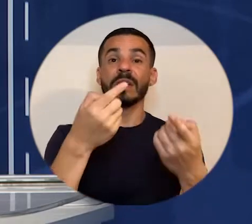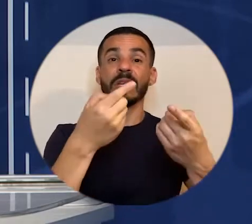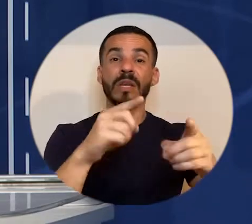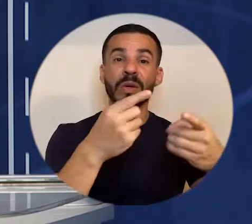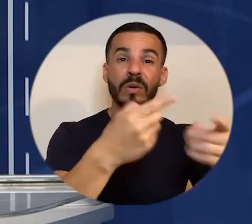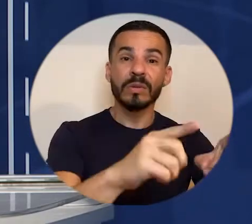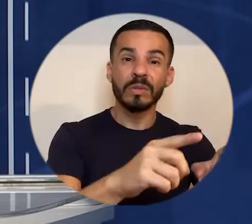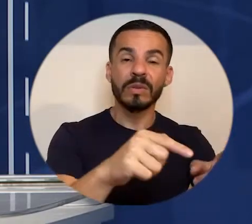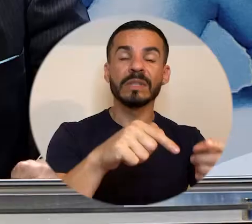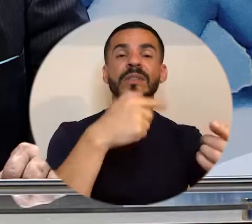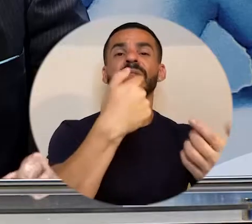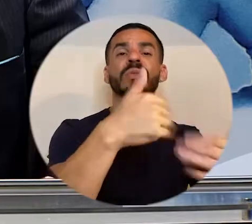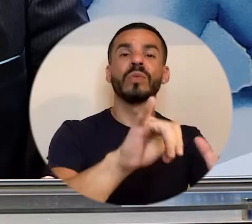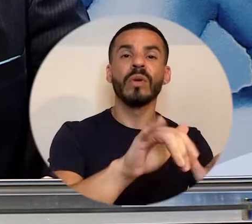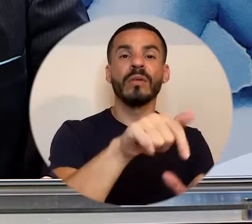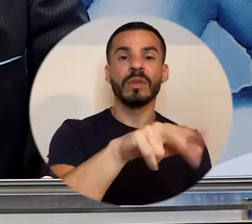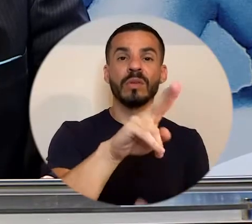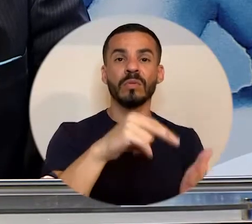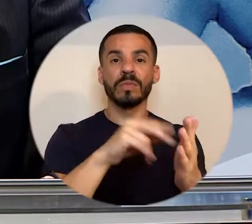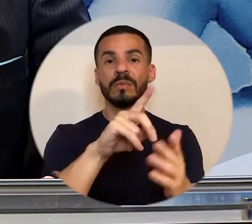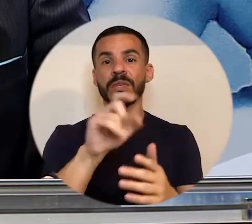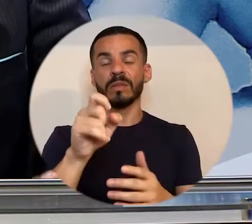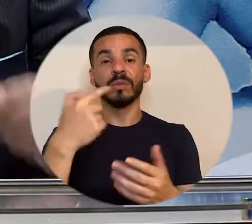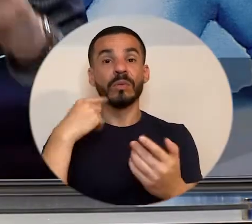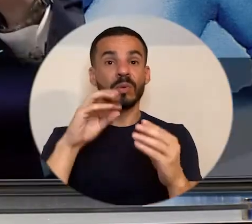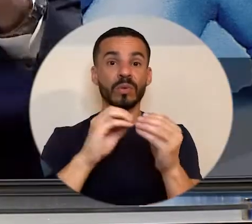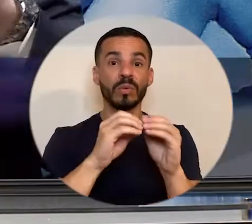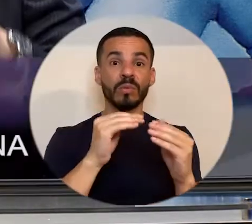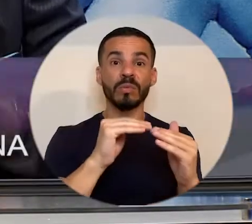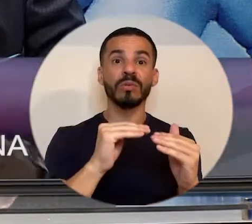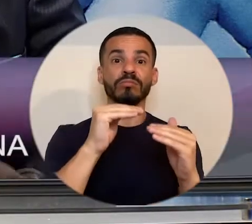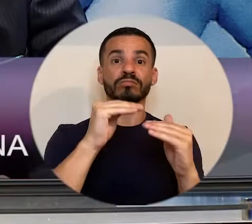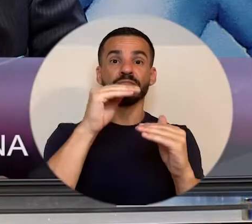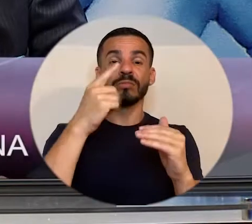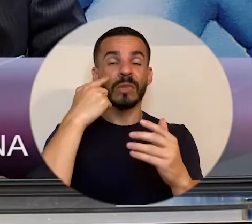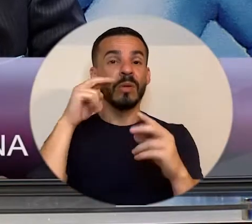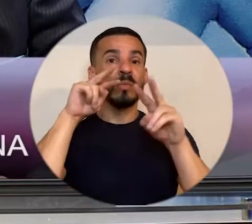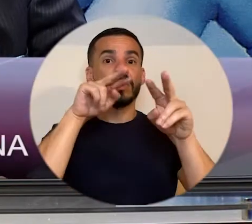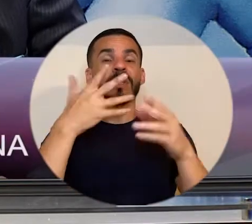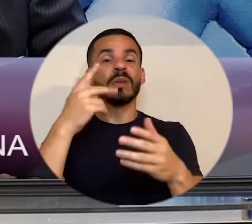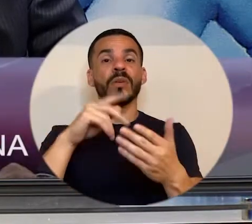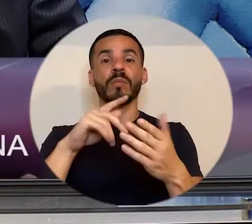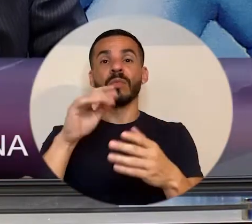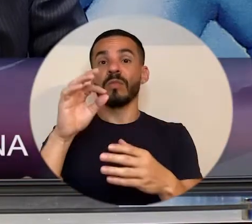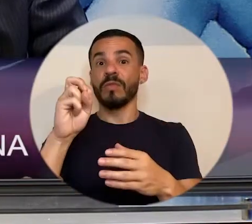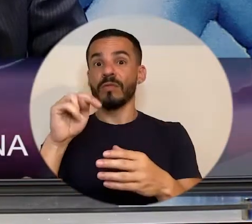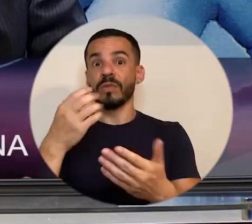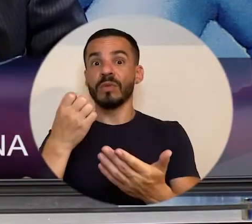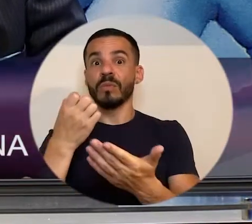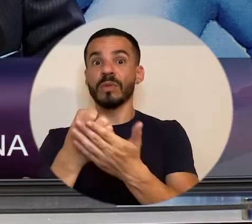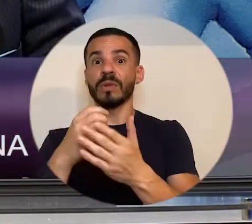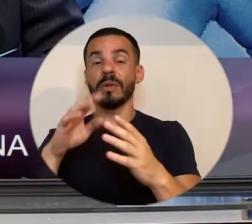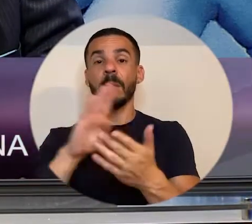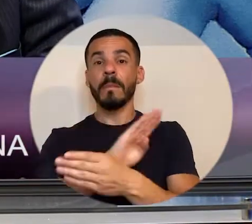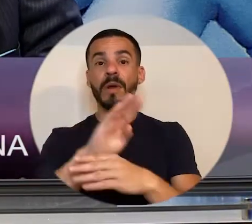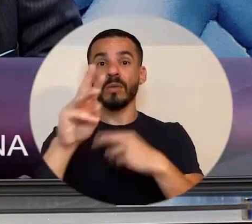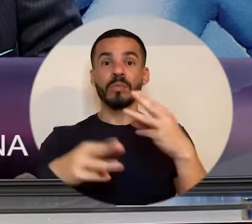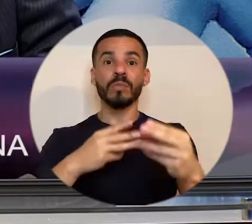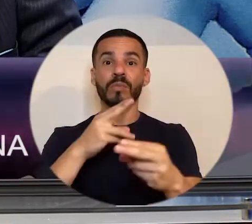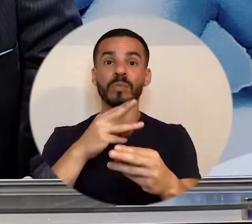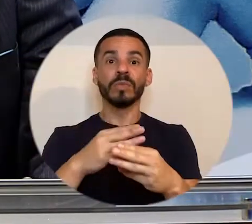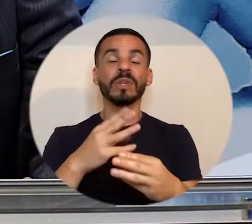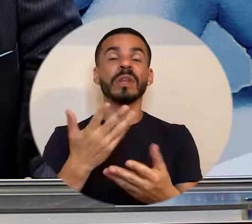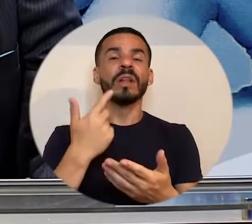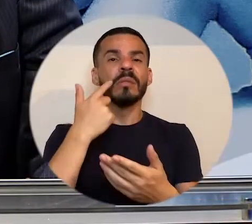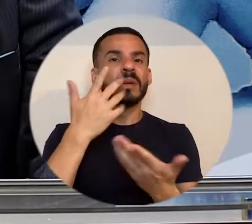y las consecuencias son todavía en el 21. Porque si vemos los números de crecimiento económico proyectados por el Fondo Monetario y el Banco Mundial,